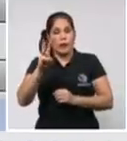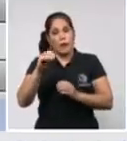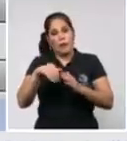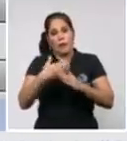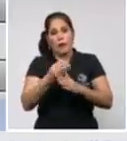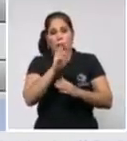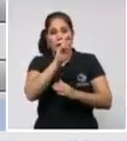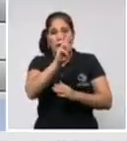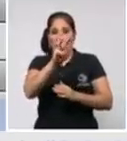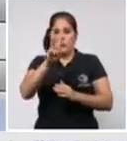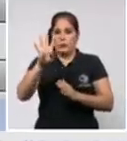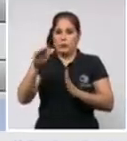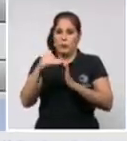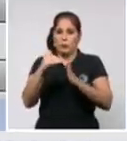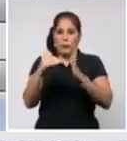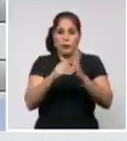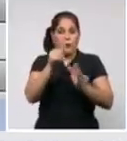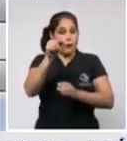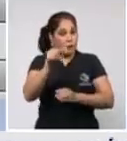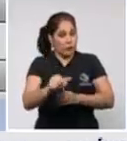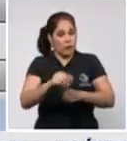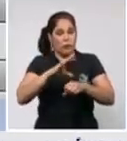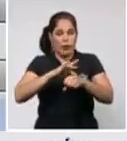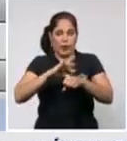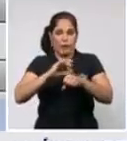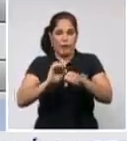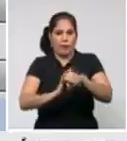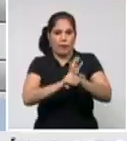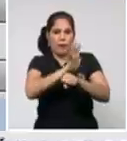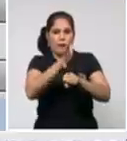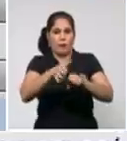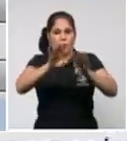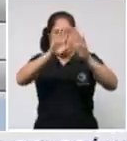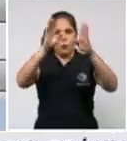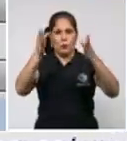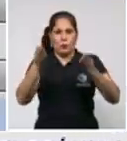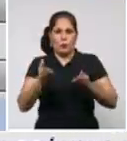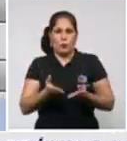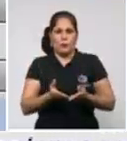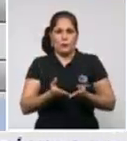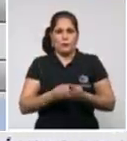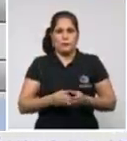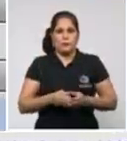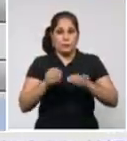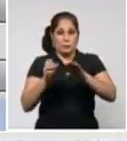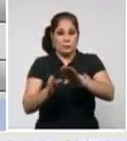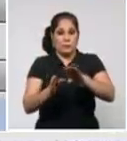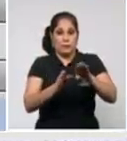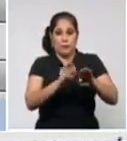millones de personas que han tenido la enfermedad en el mundo. Y con los